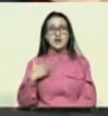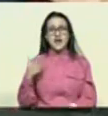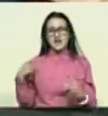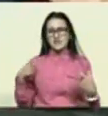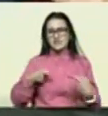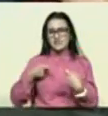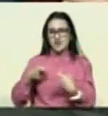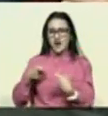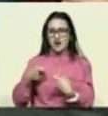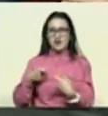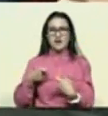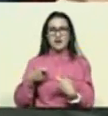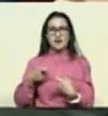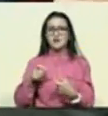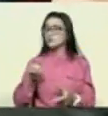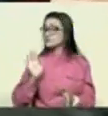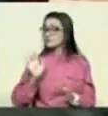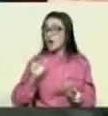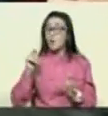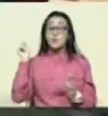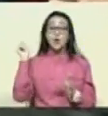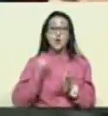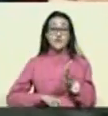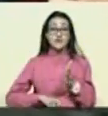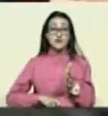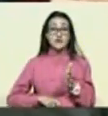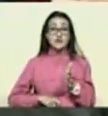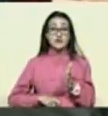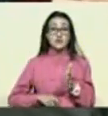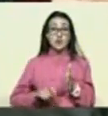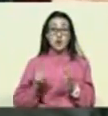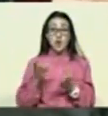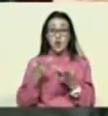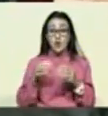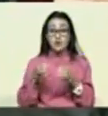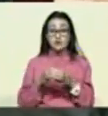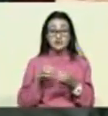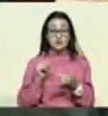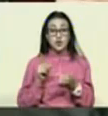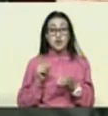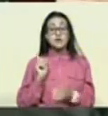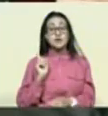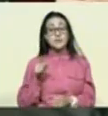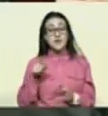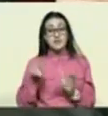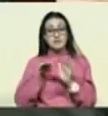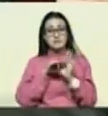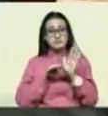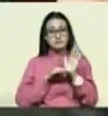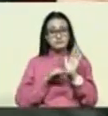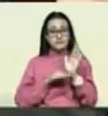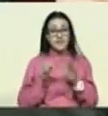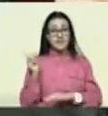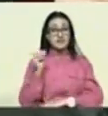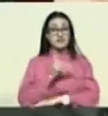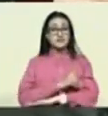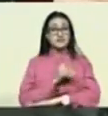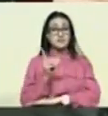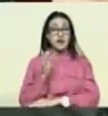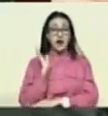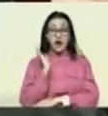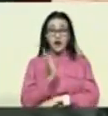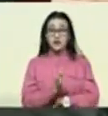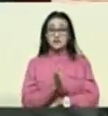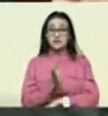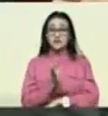Está absolutamente prohibido, y no solamente la organización, sino que deben contener mecanismos disciplinarios para el castigo